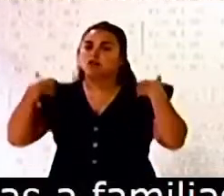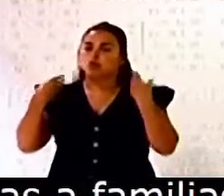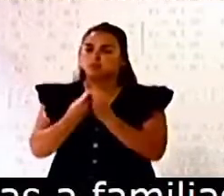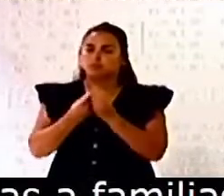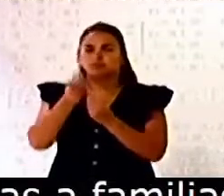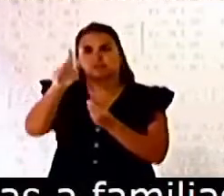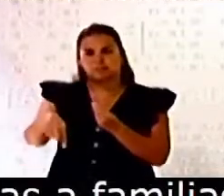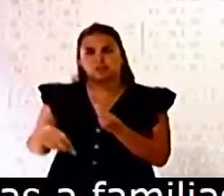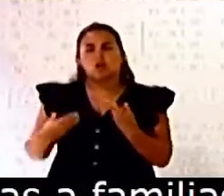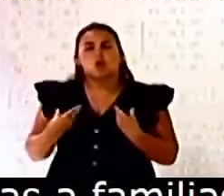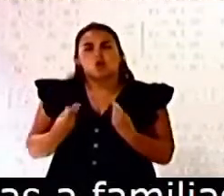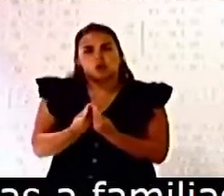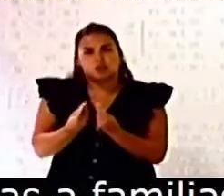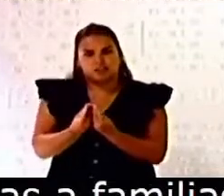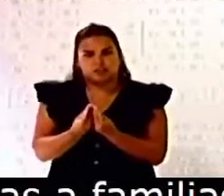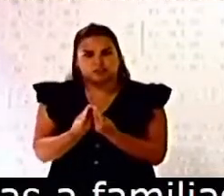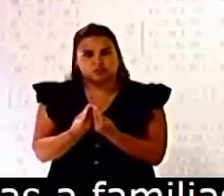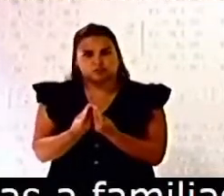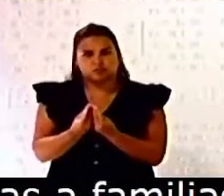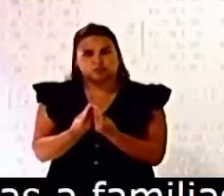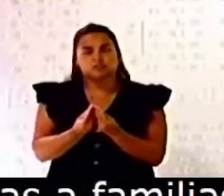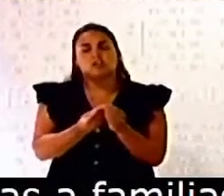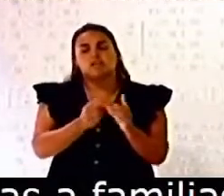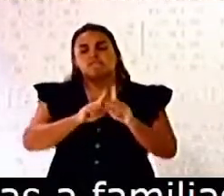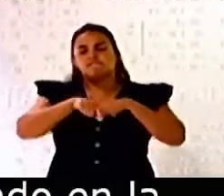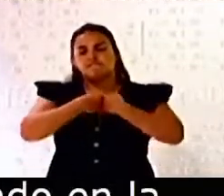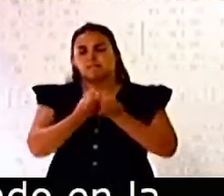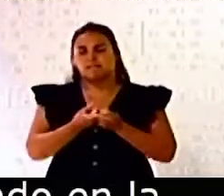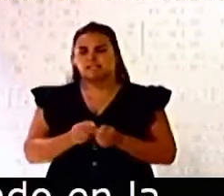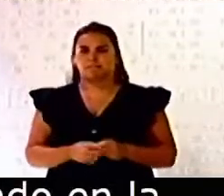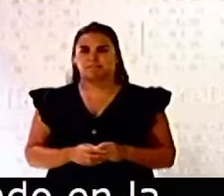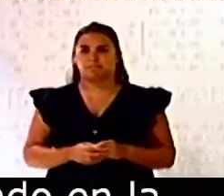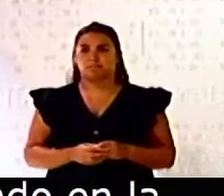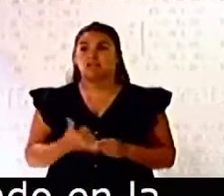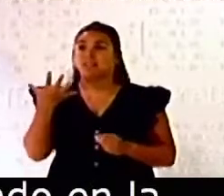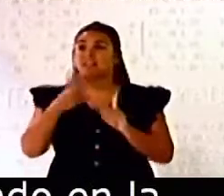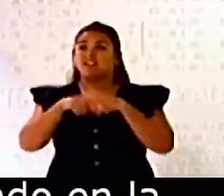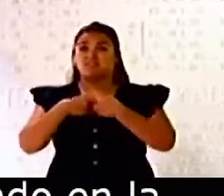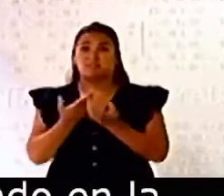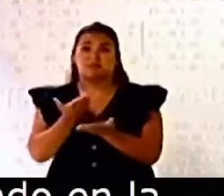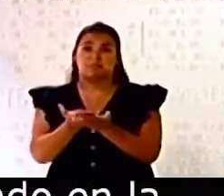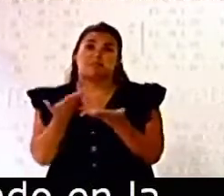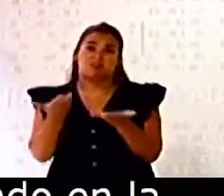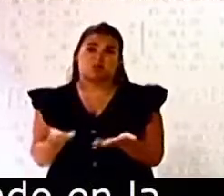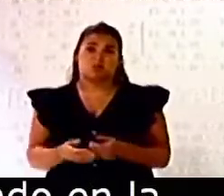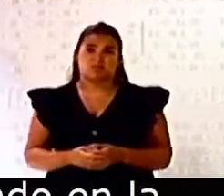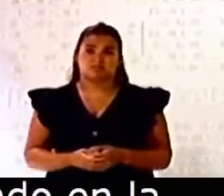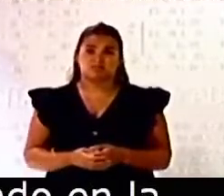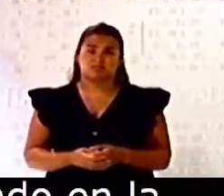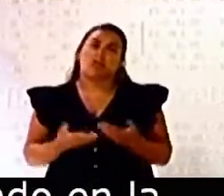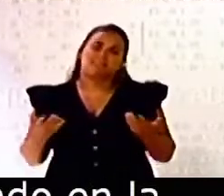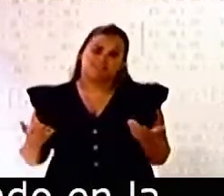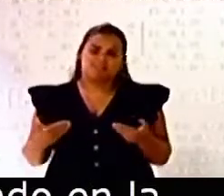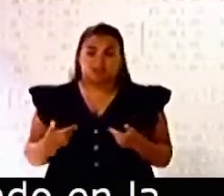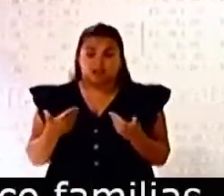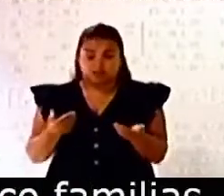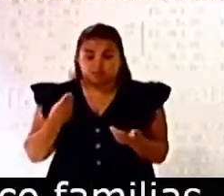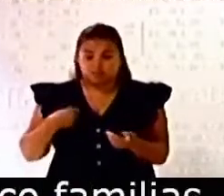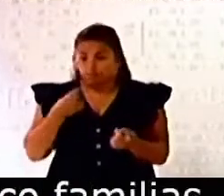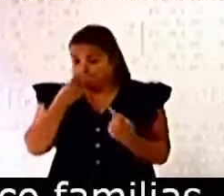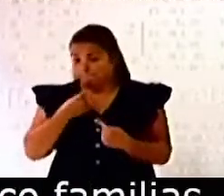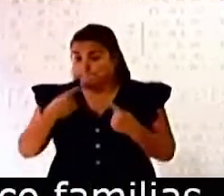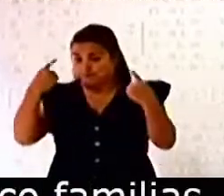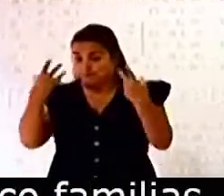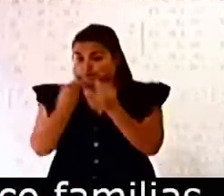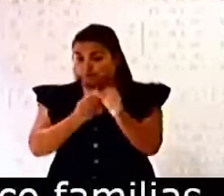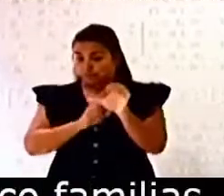conciliación de las familias extremeñas. 5 familias pidieron la ayuda. Por tanto, estas ayudas, que no es la primera vez que la